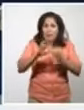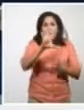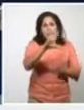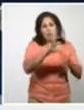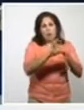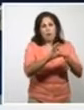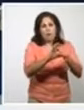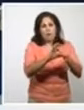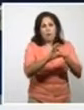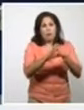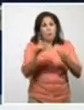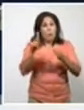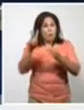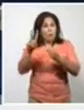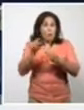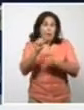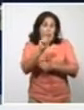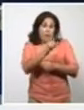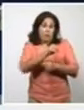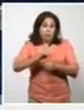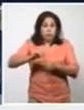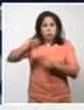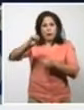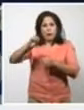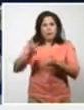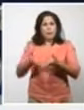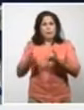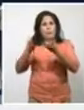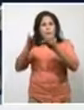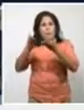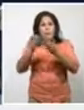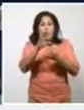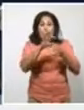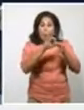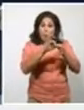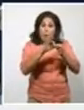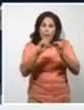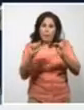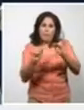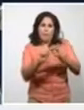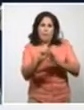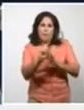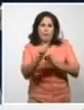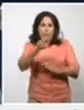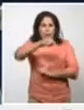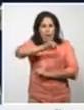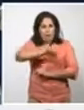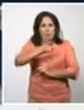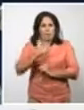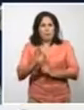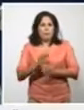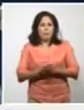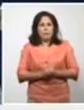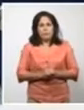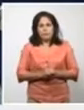un crítico menos que el día de ayer y un grave menos que el día de ayer.